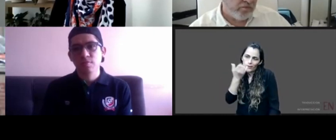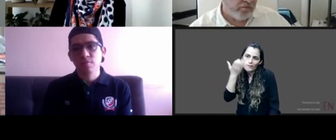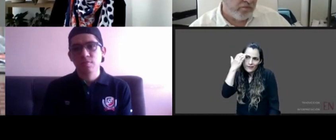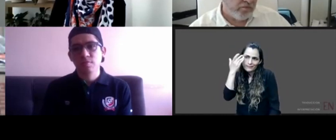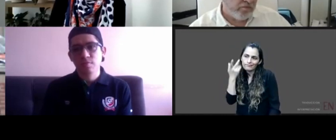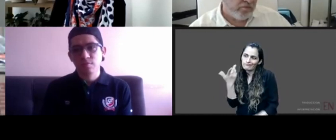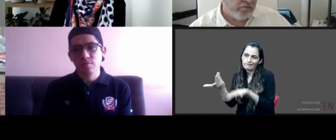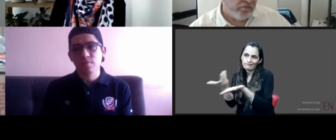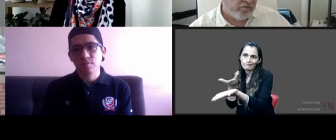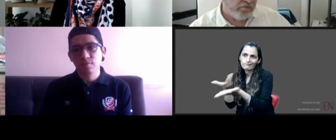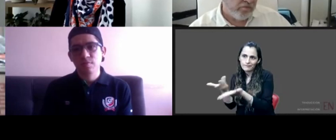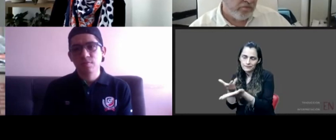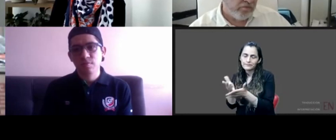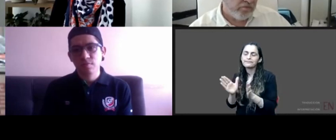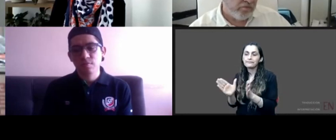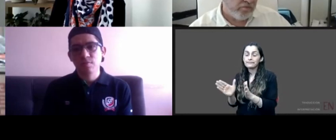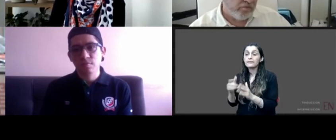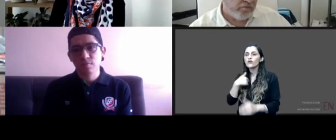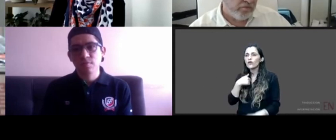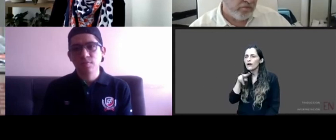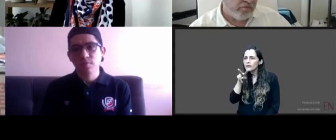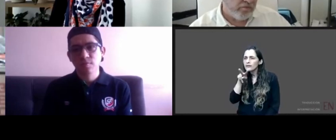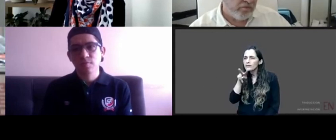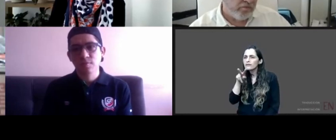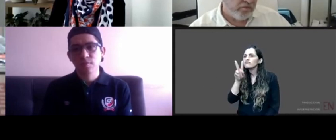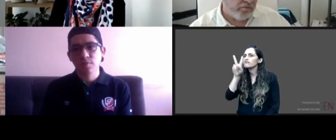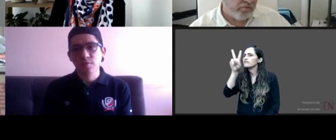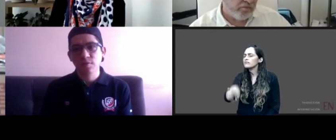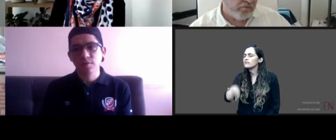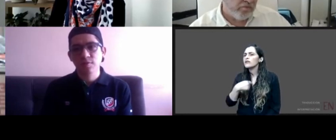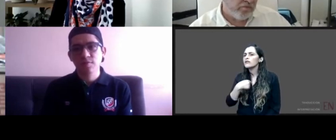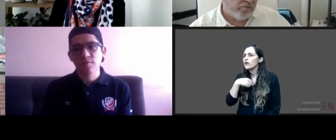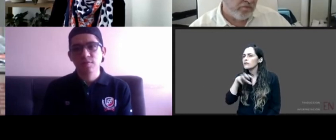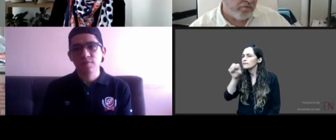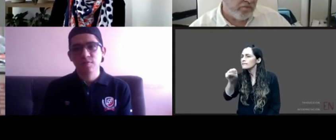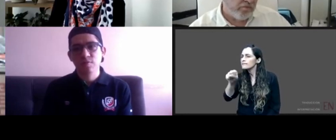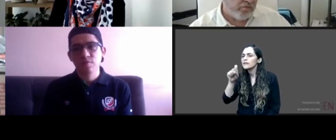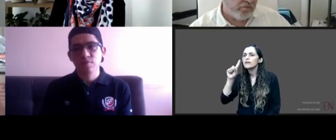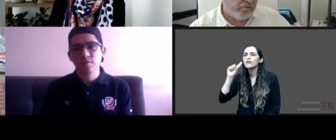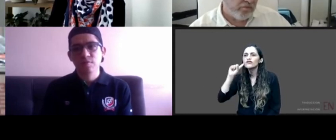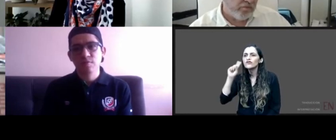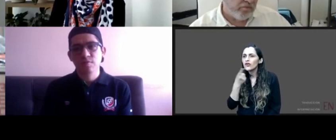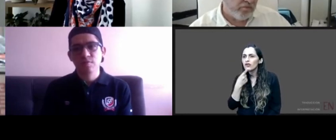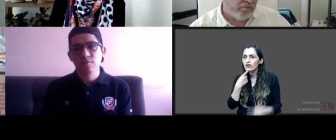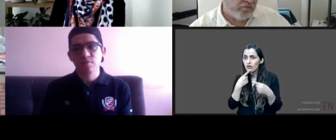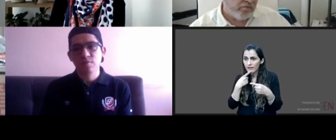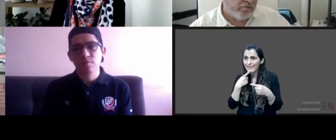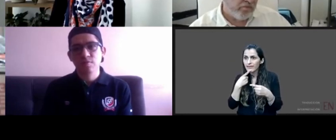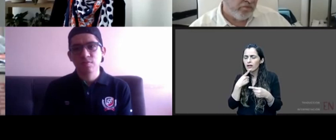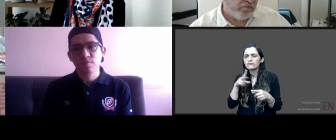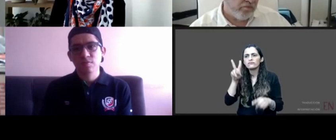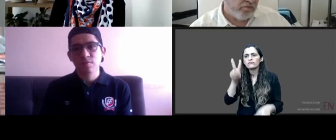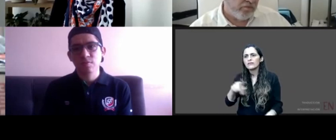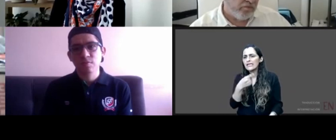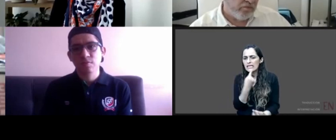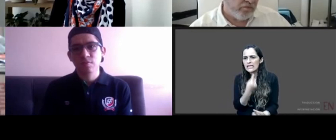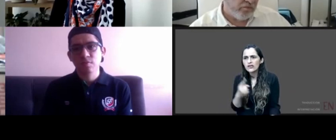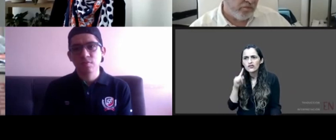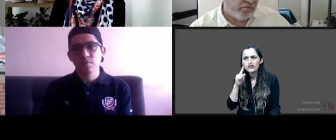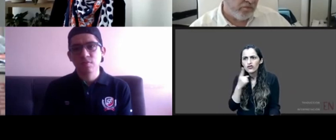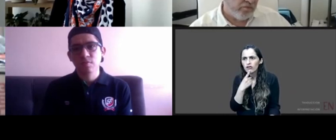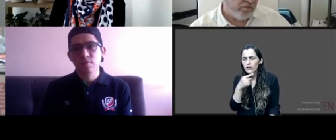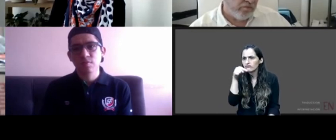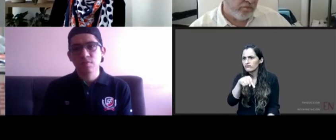sordo es un niño sabio, es un niño que tiene un don, que tiene su nahual,